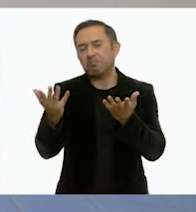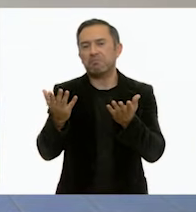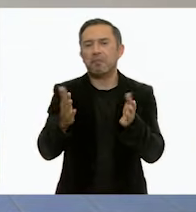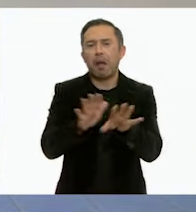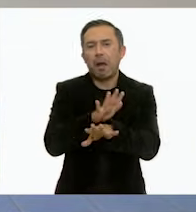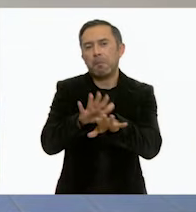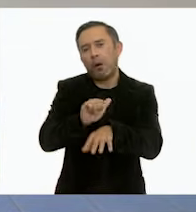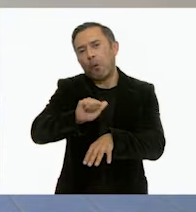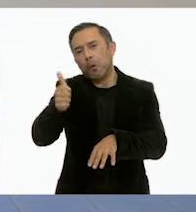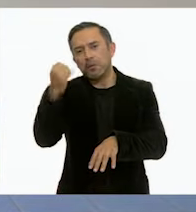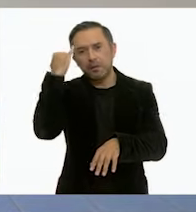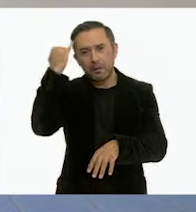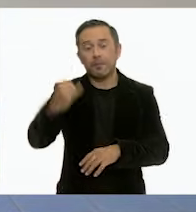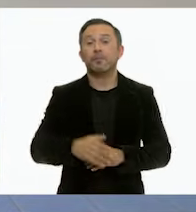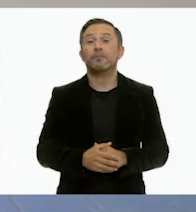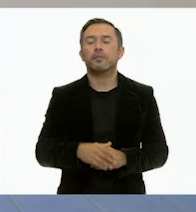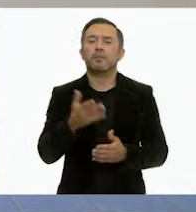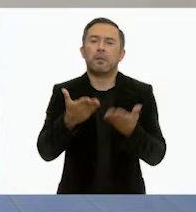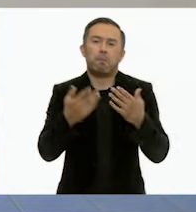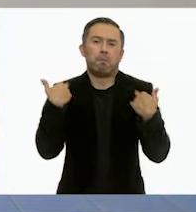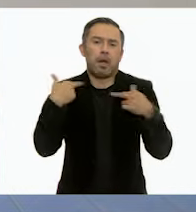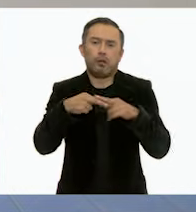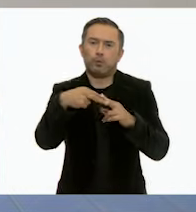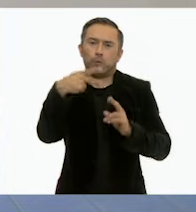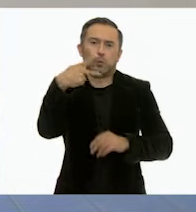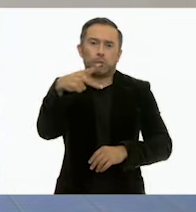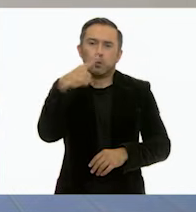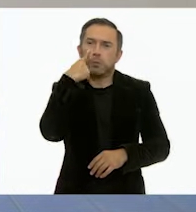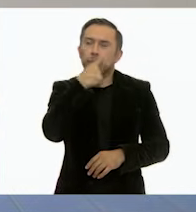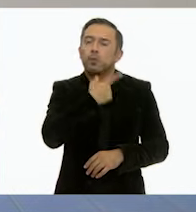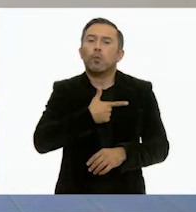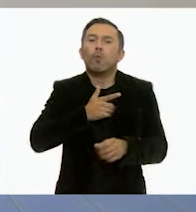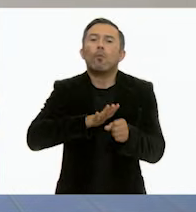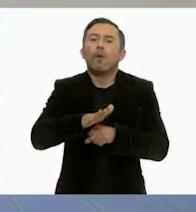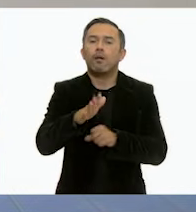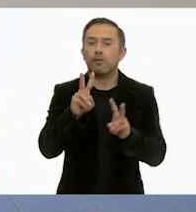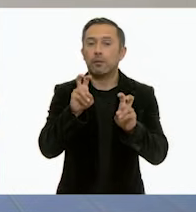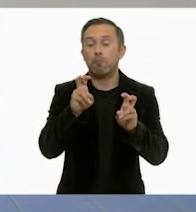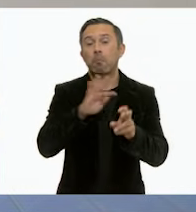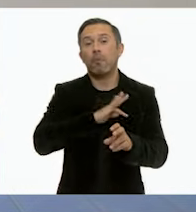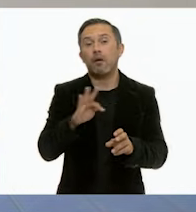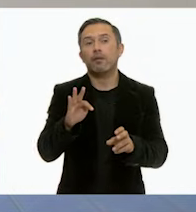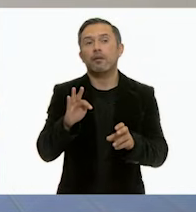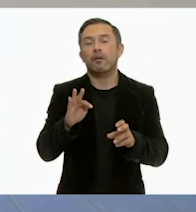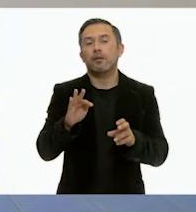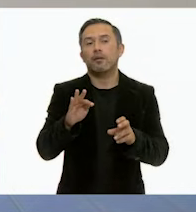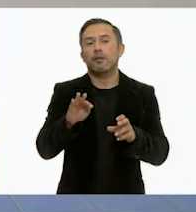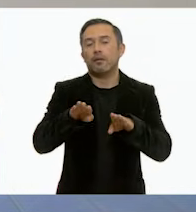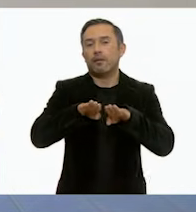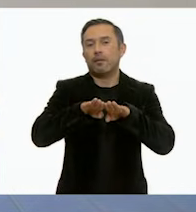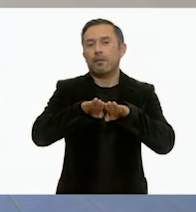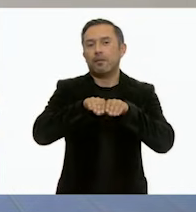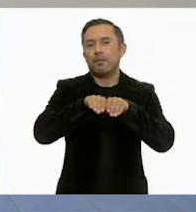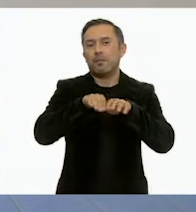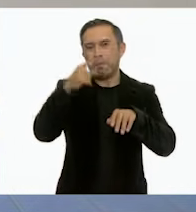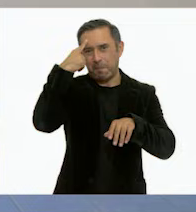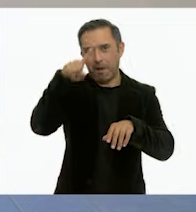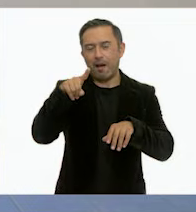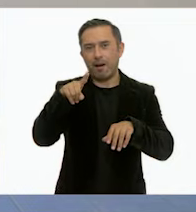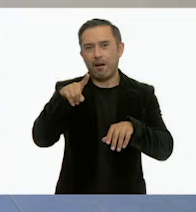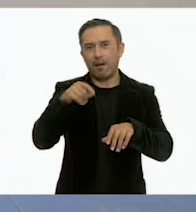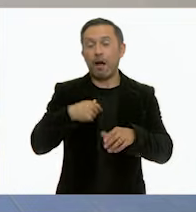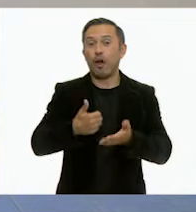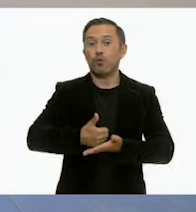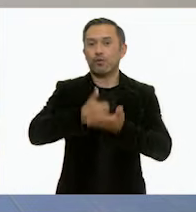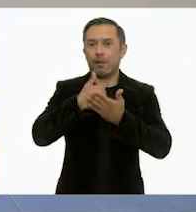el maestro pretenda trabajar. Podemos contribuir en el aspecto transversal al aprendizaje de la